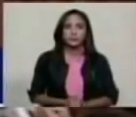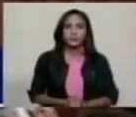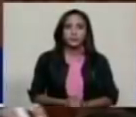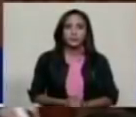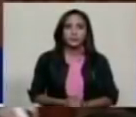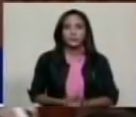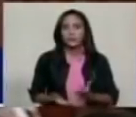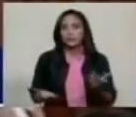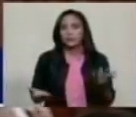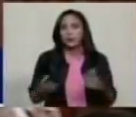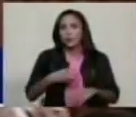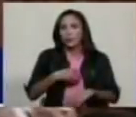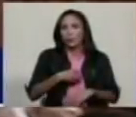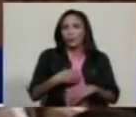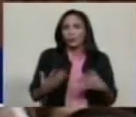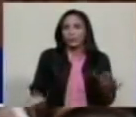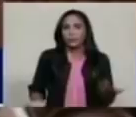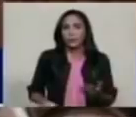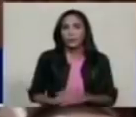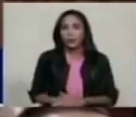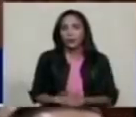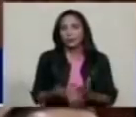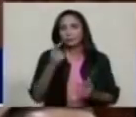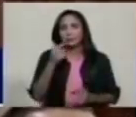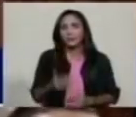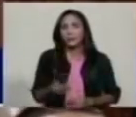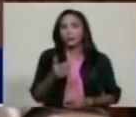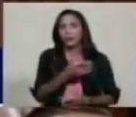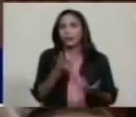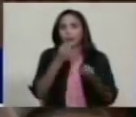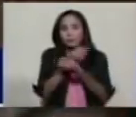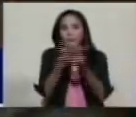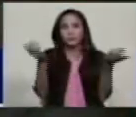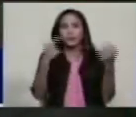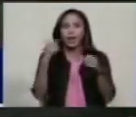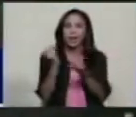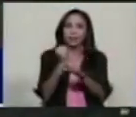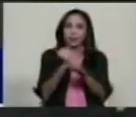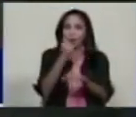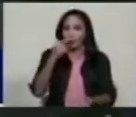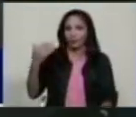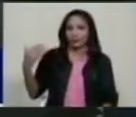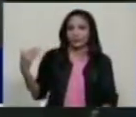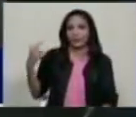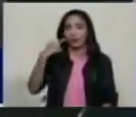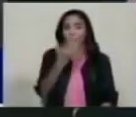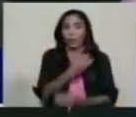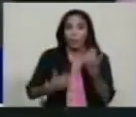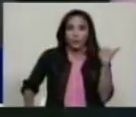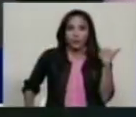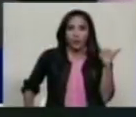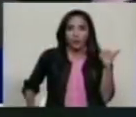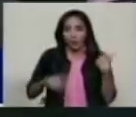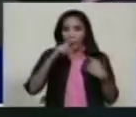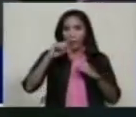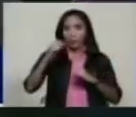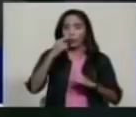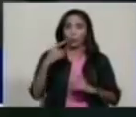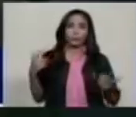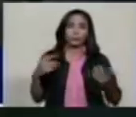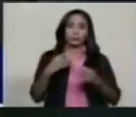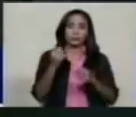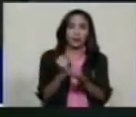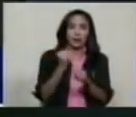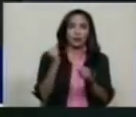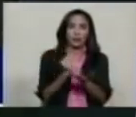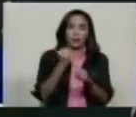no podamos contar en cuanto a la gestión que usted viene realizando, que incluso para